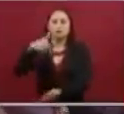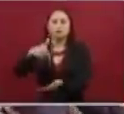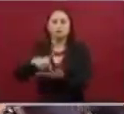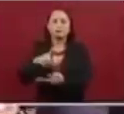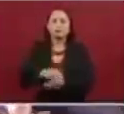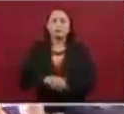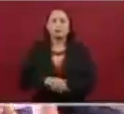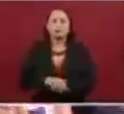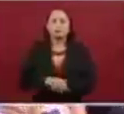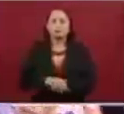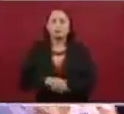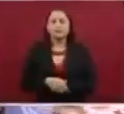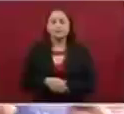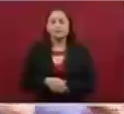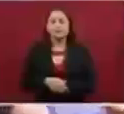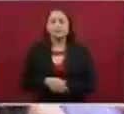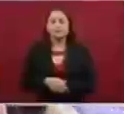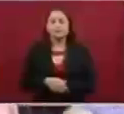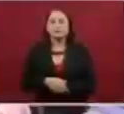demorado